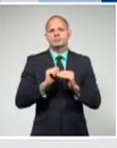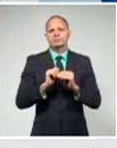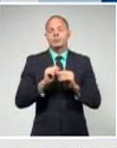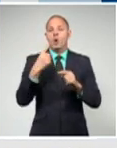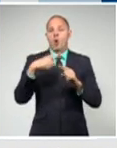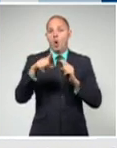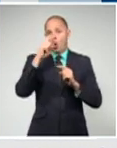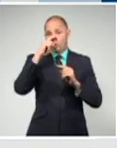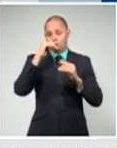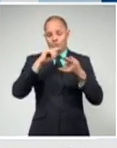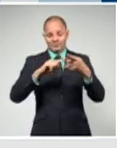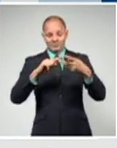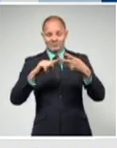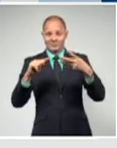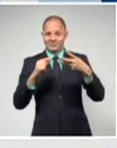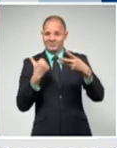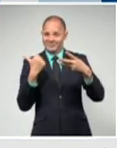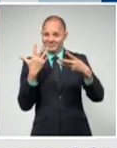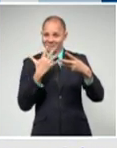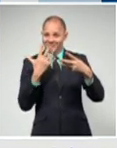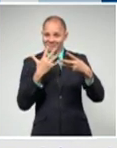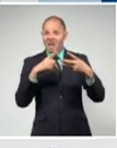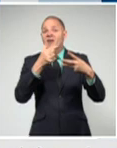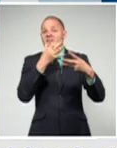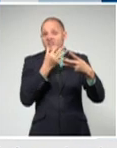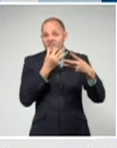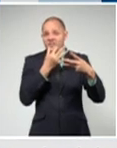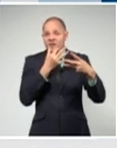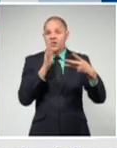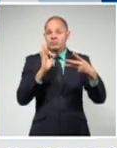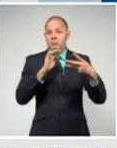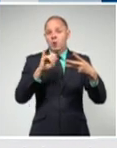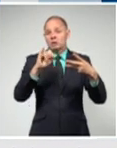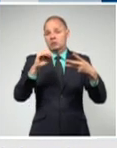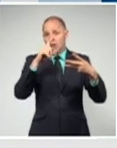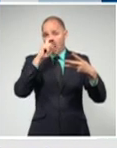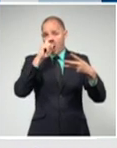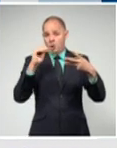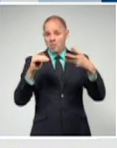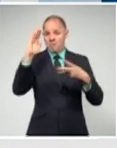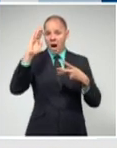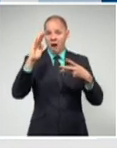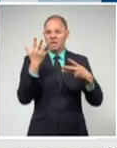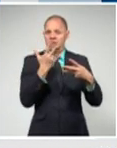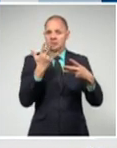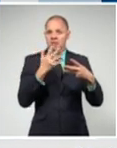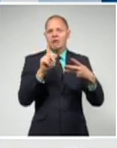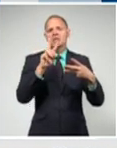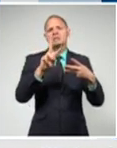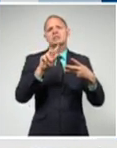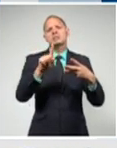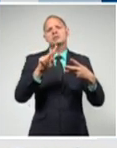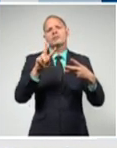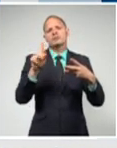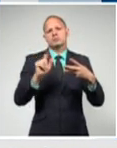grupo de edad, 121 personas se confirman con la COVID-19 en el día de ayer.